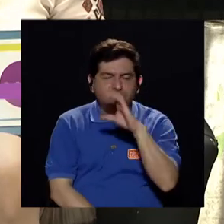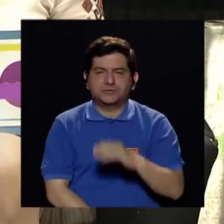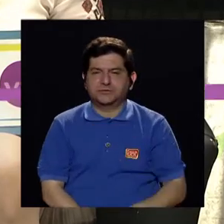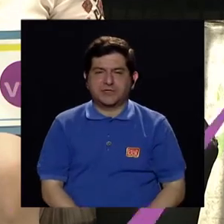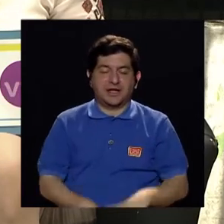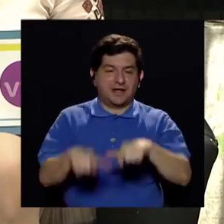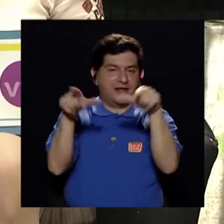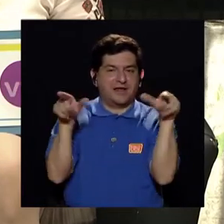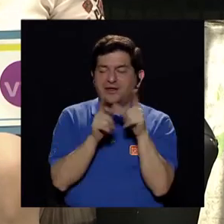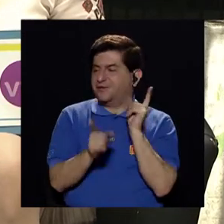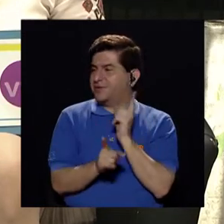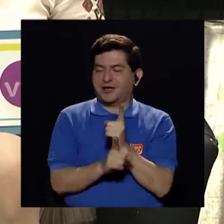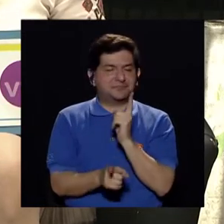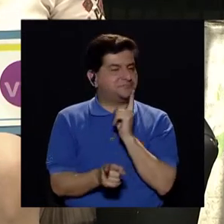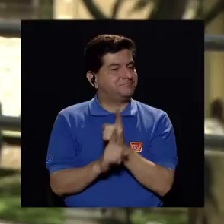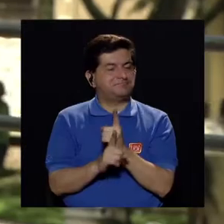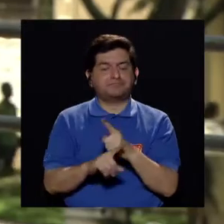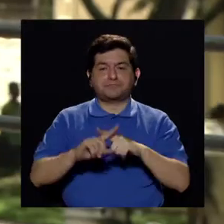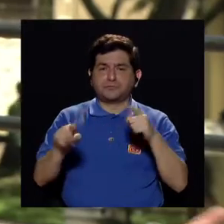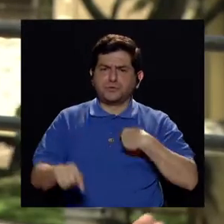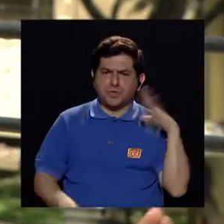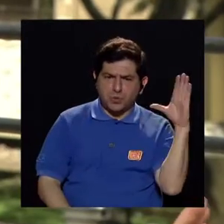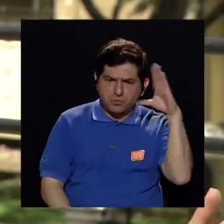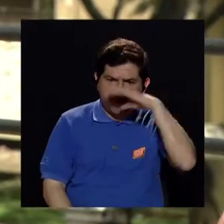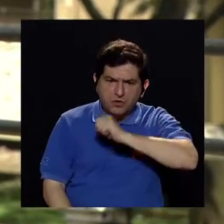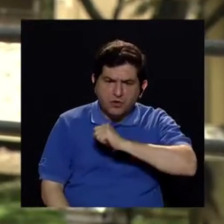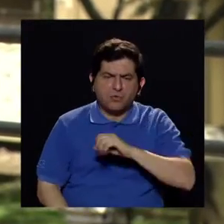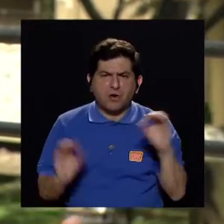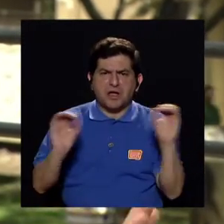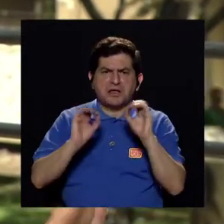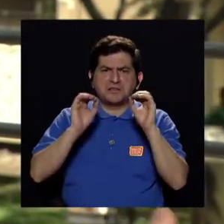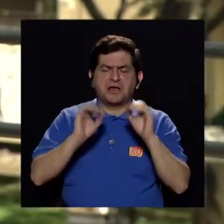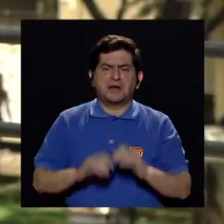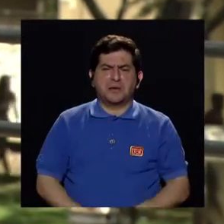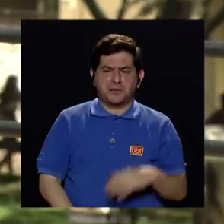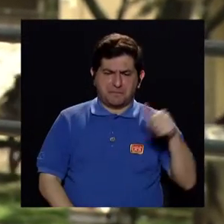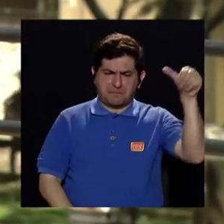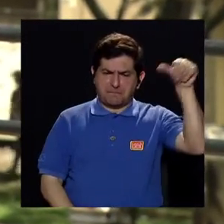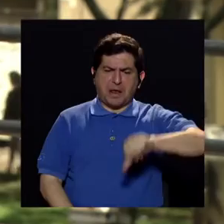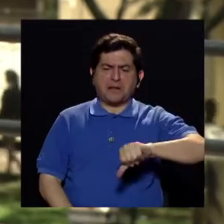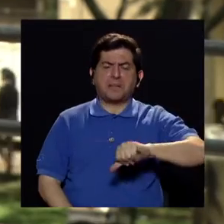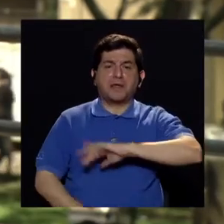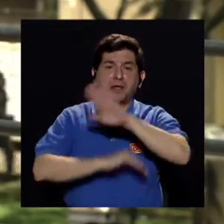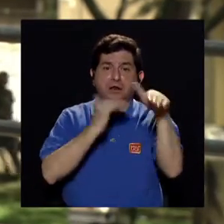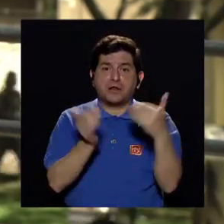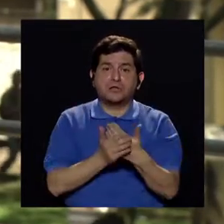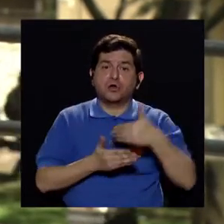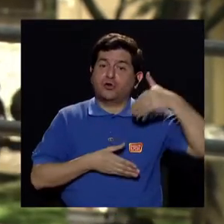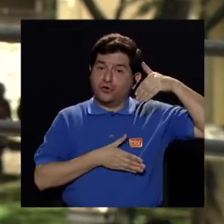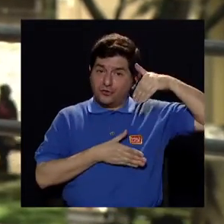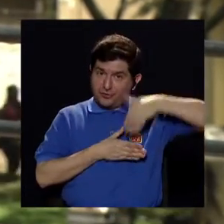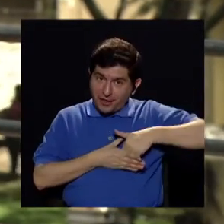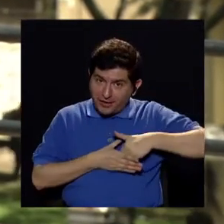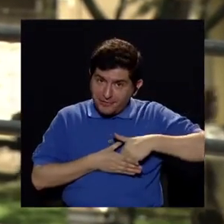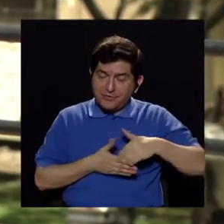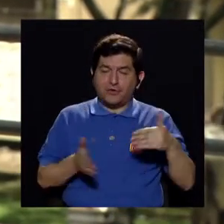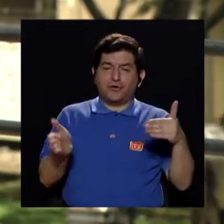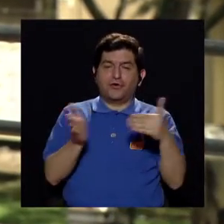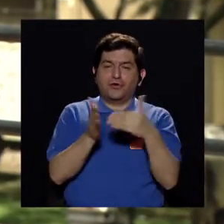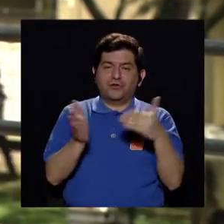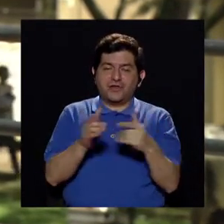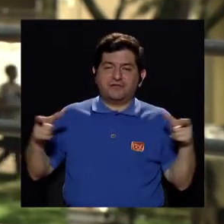buscándome en los lugares incorrectos, pero cuando yo me doy cuenta que nada se me ha perdido, que todo se encuentra aquí adentro y vuelvo